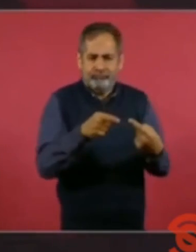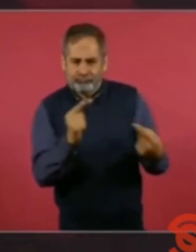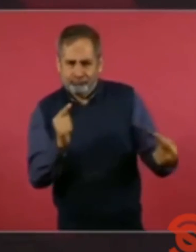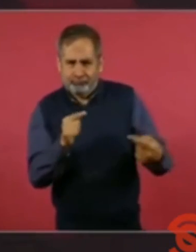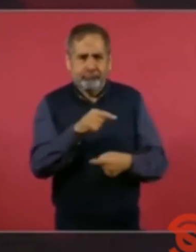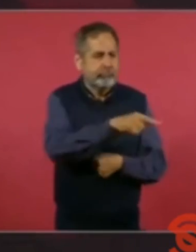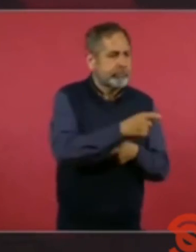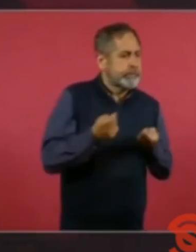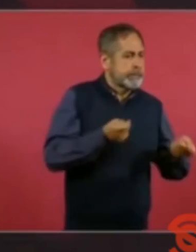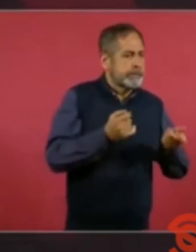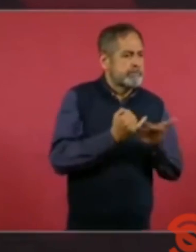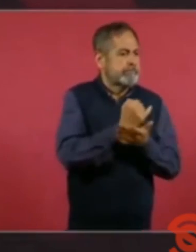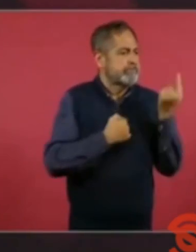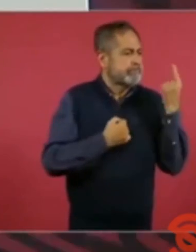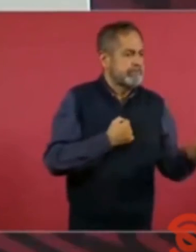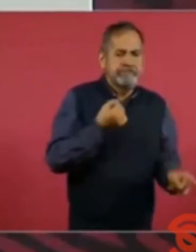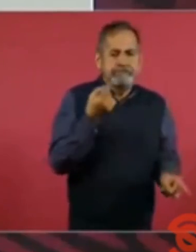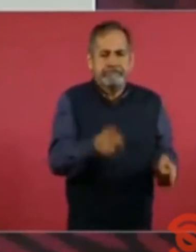porque lleva,